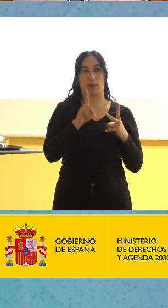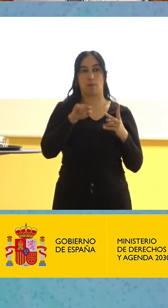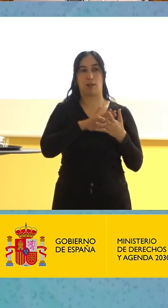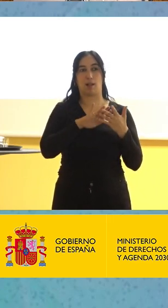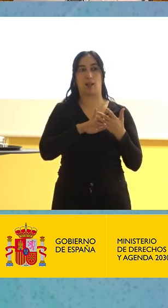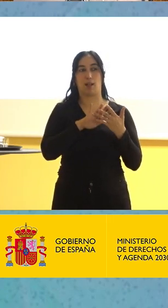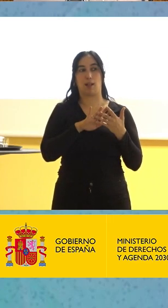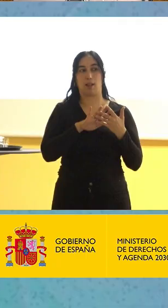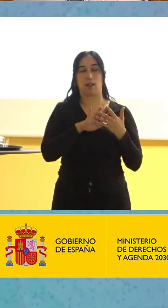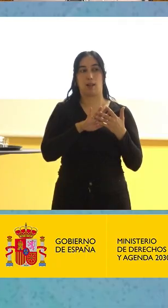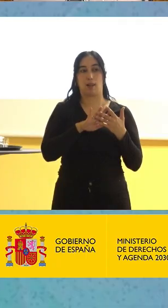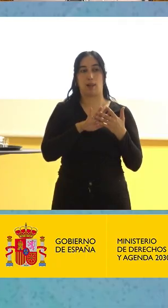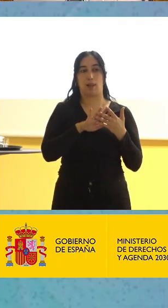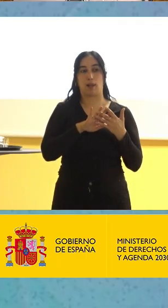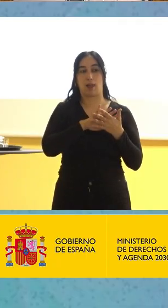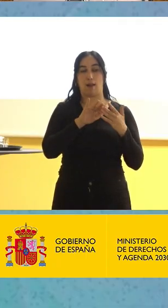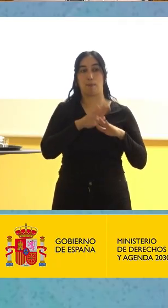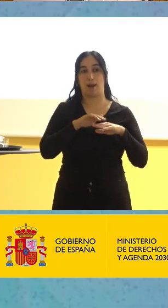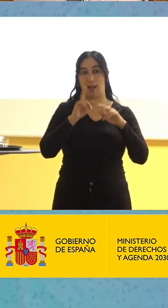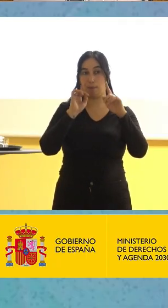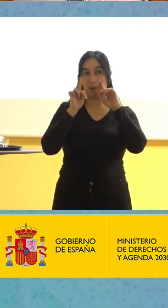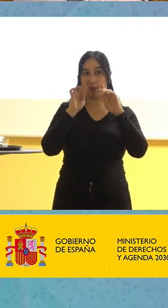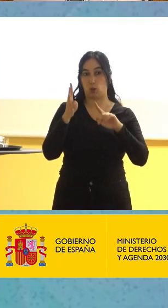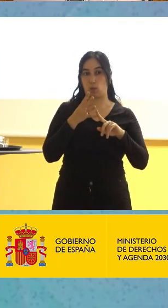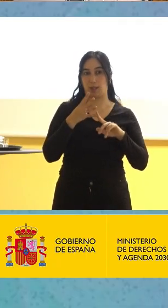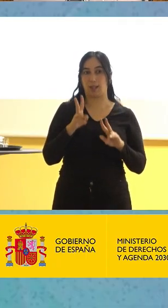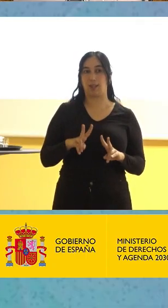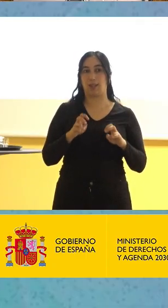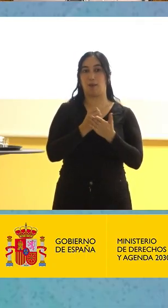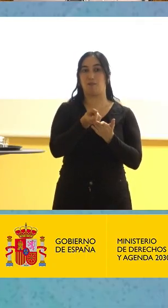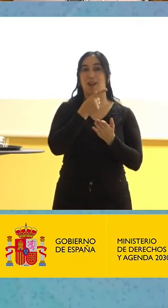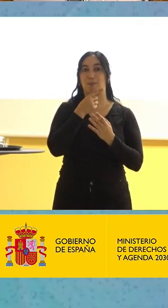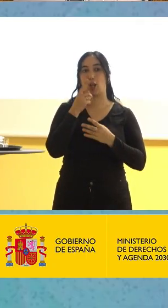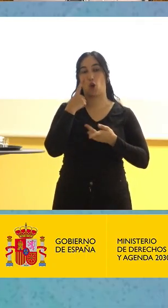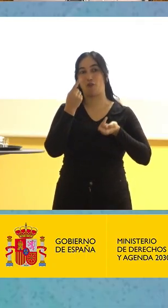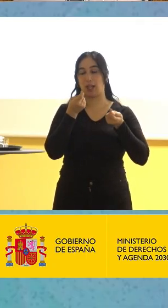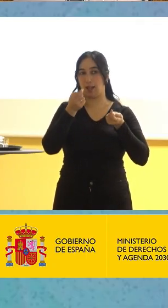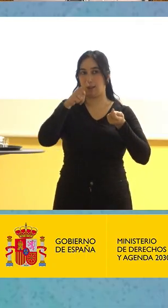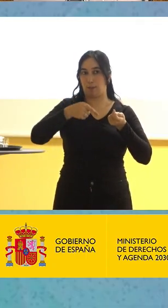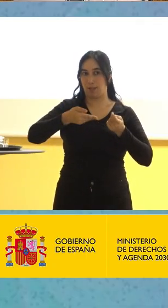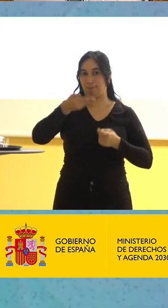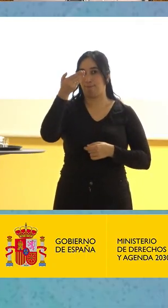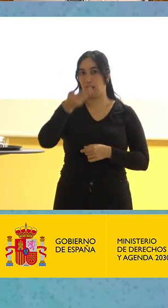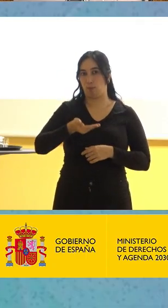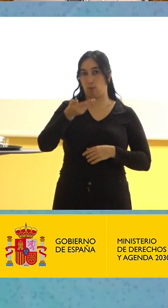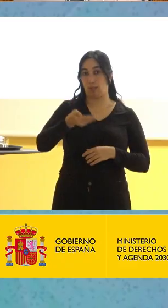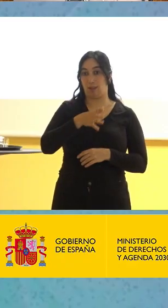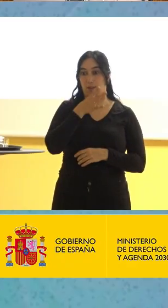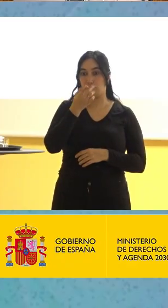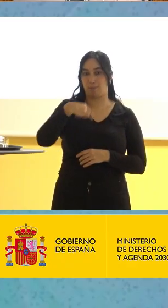también en la prevención cuaternaria sobre la farmacovigilancia y la relevancia de que al